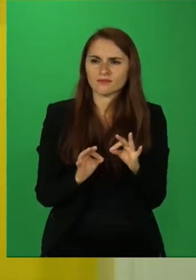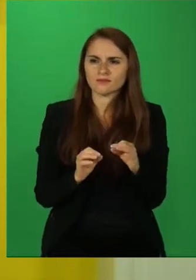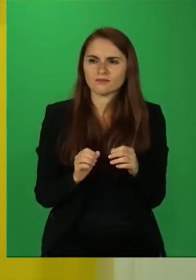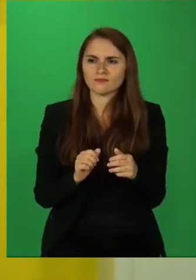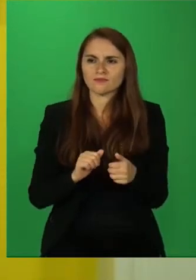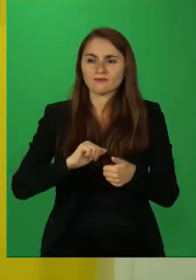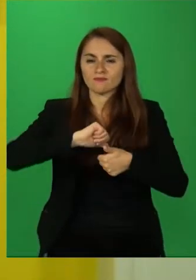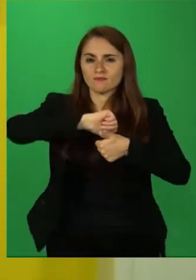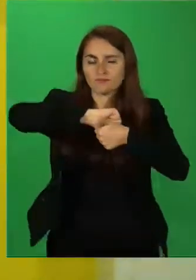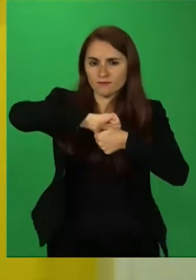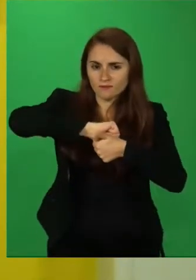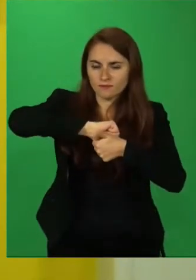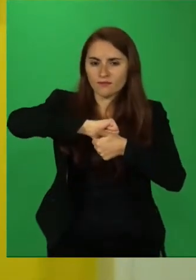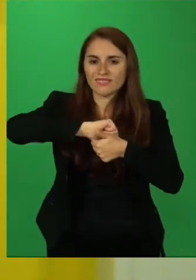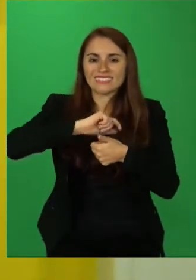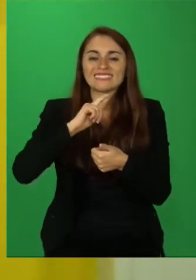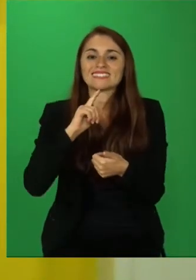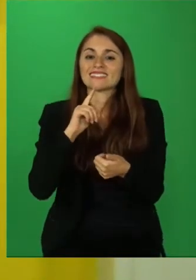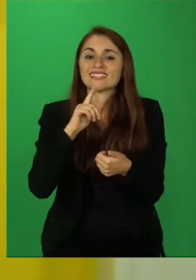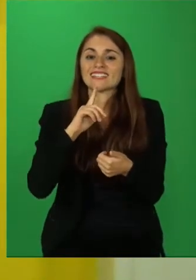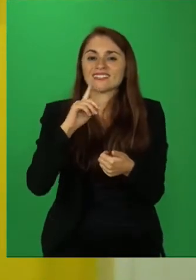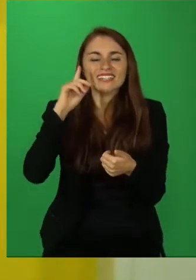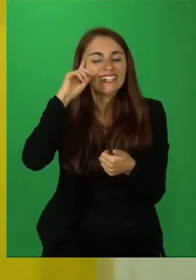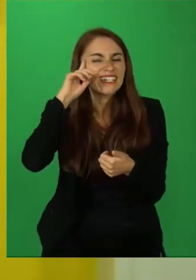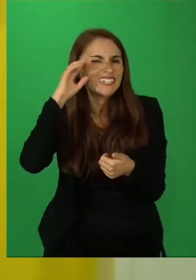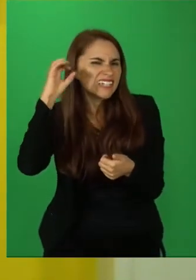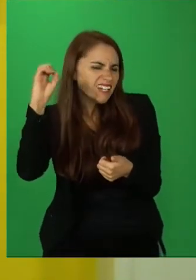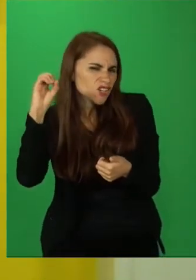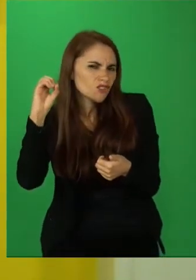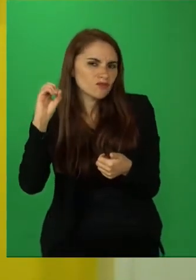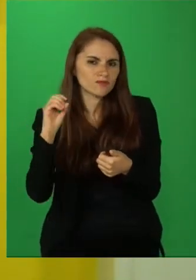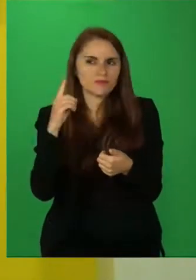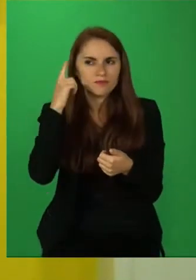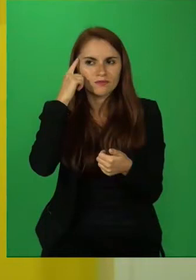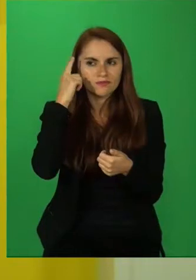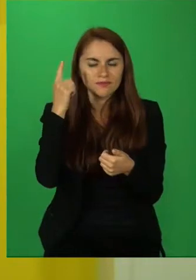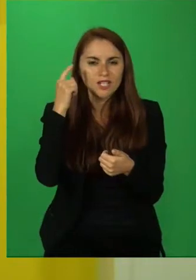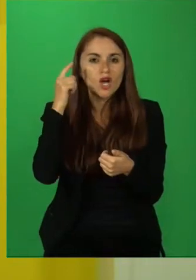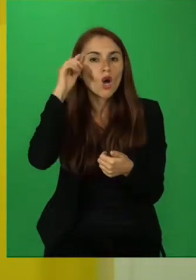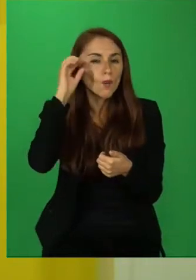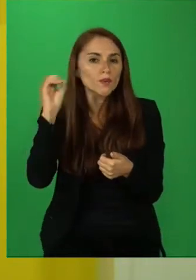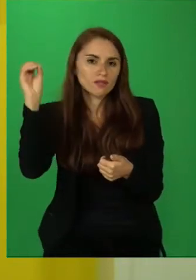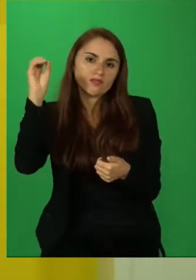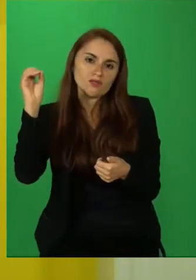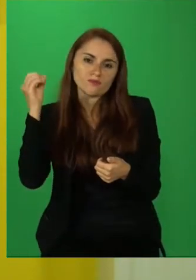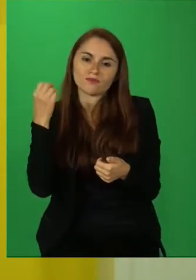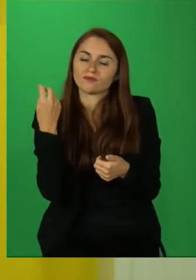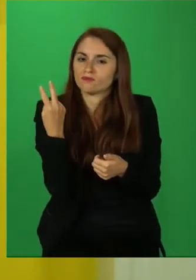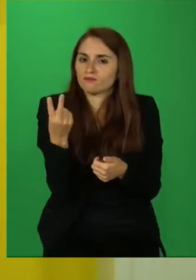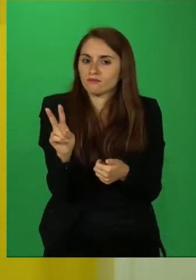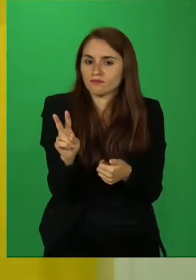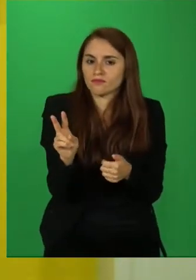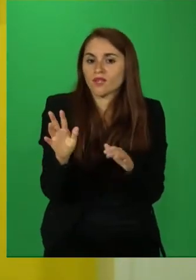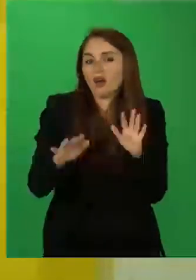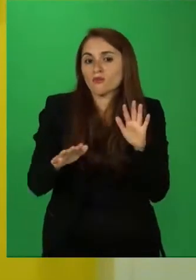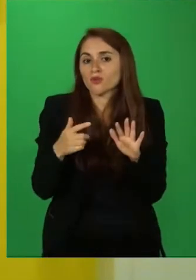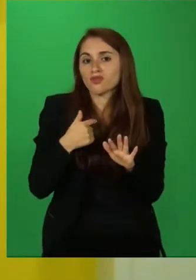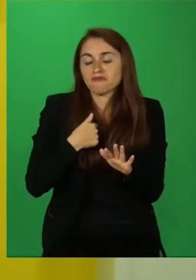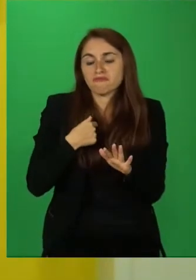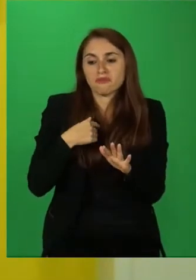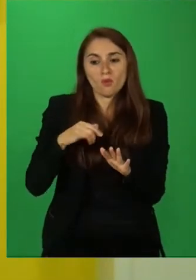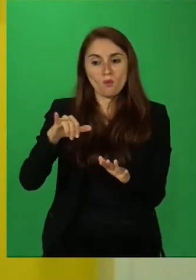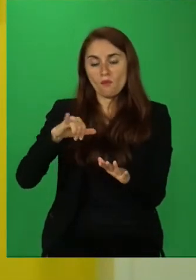de subjetividad. Creo, hay una opinión allí. ¿Te diste cuenta o no? Una opinión que no necesariamente tú tienes